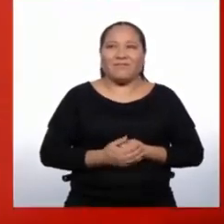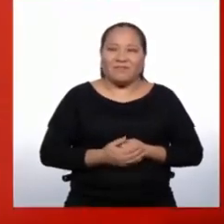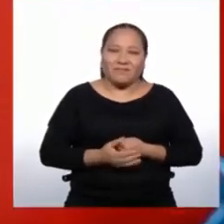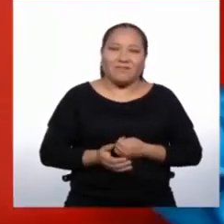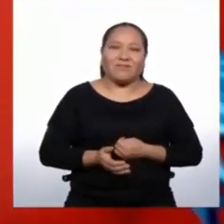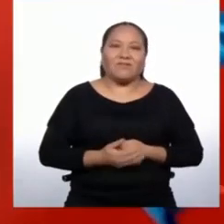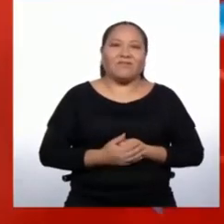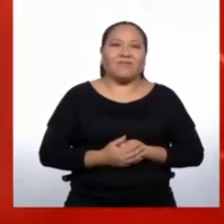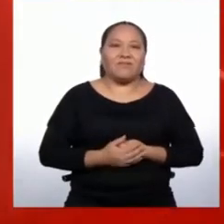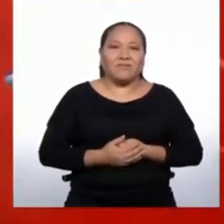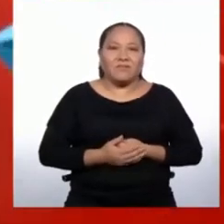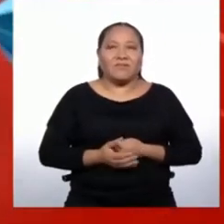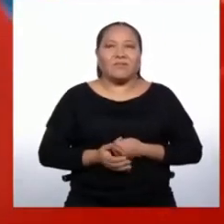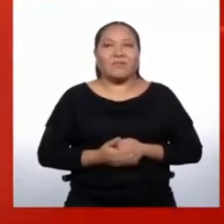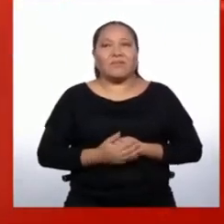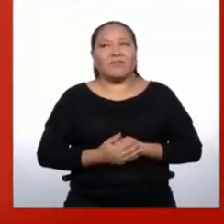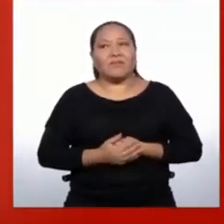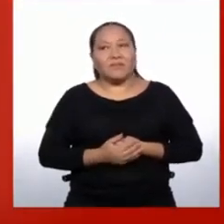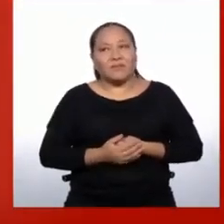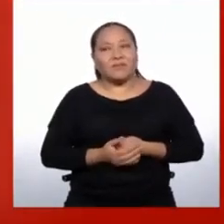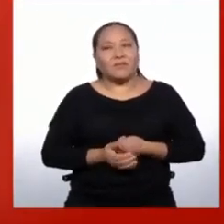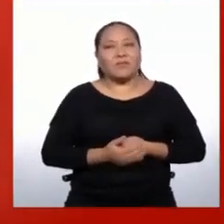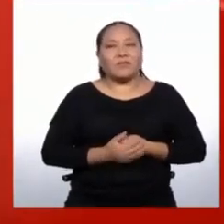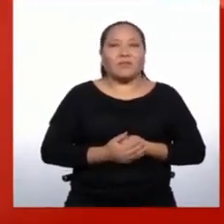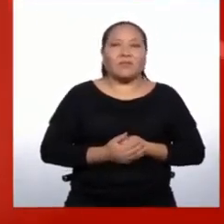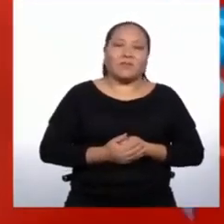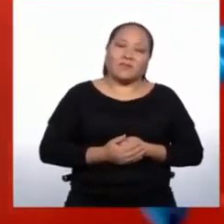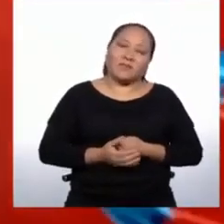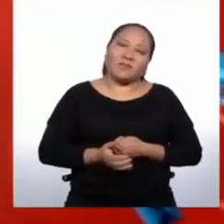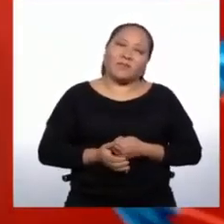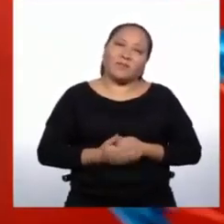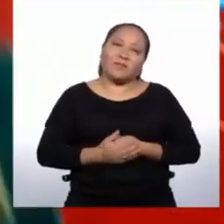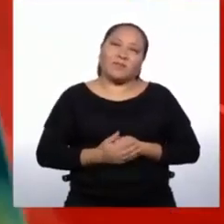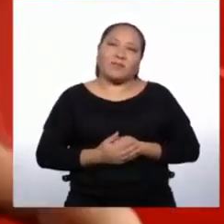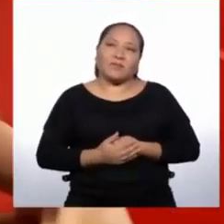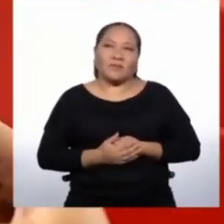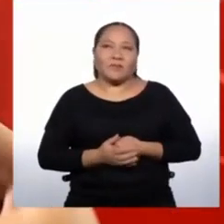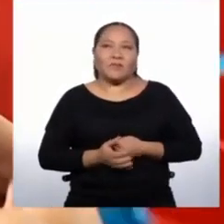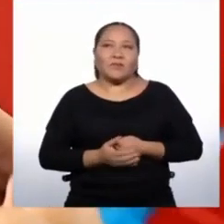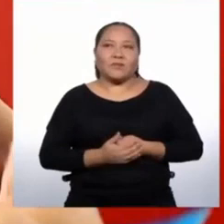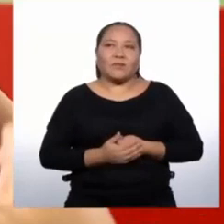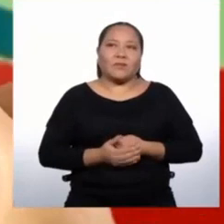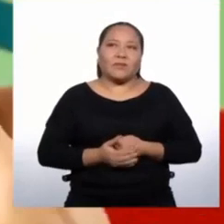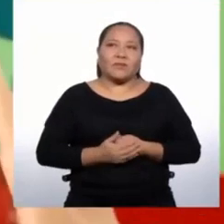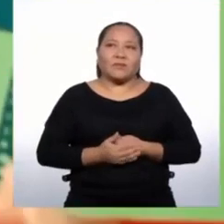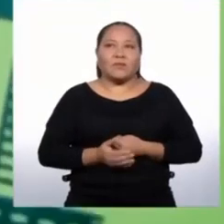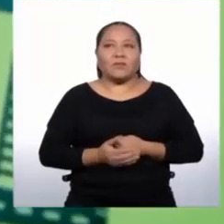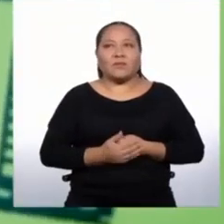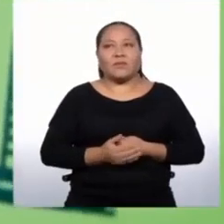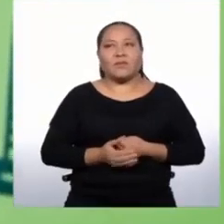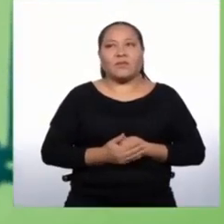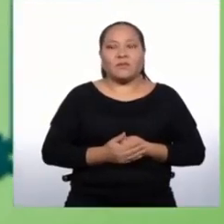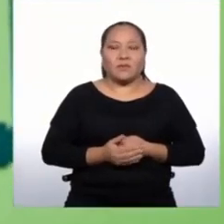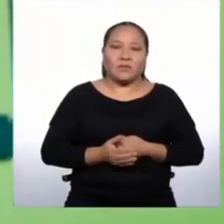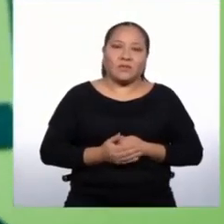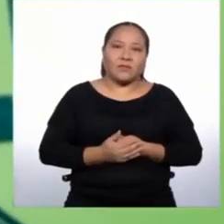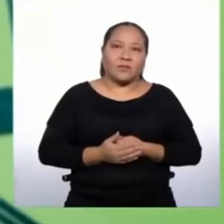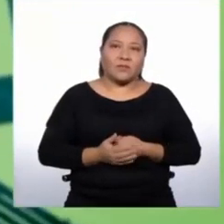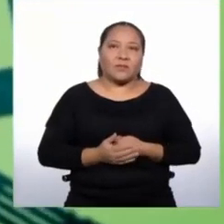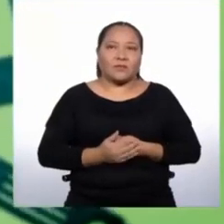El valor del pequeño héroe.